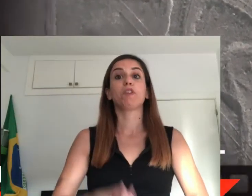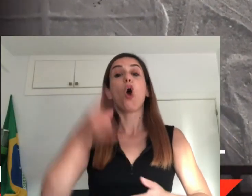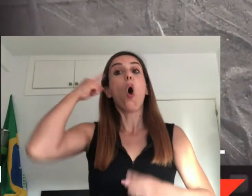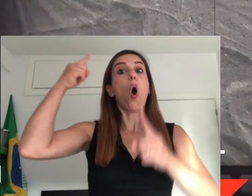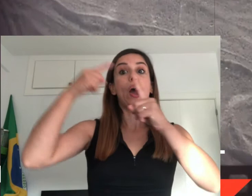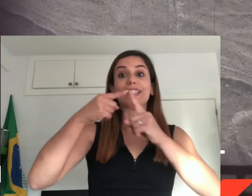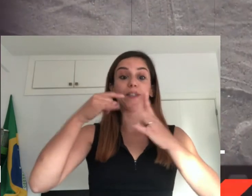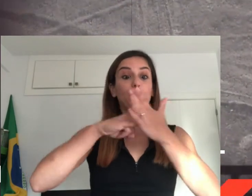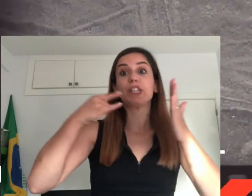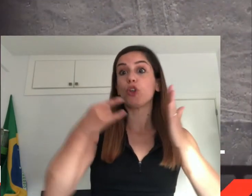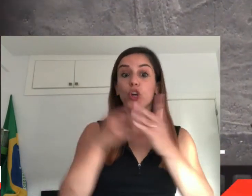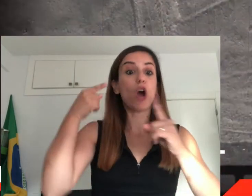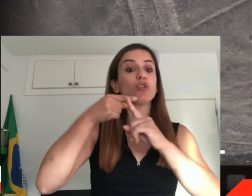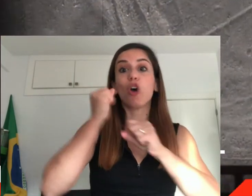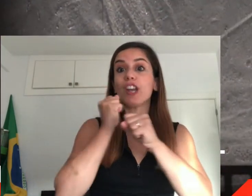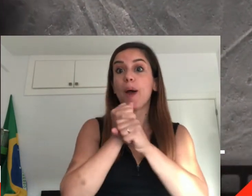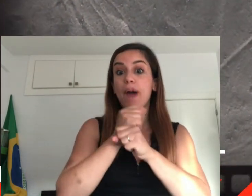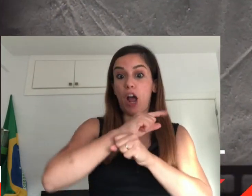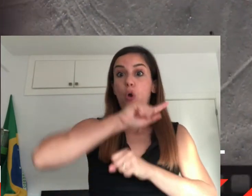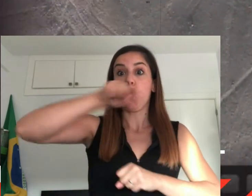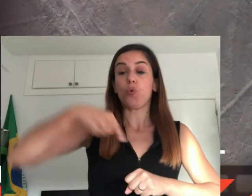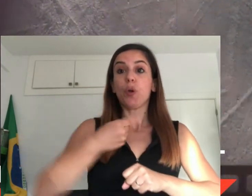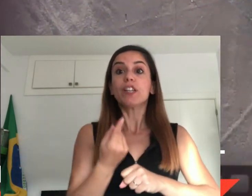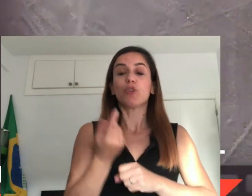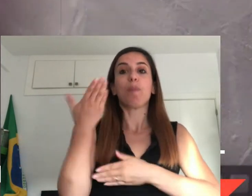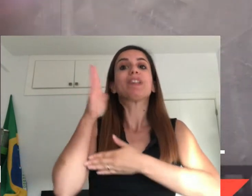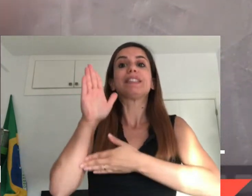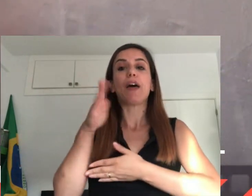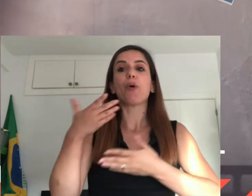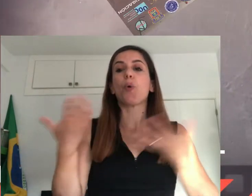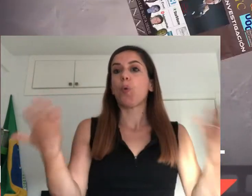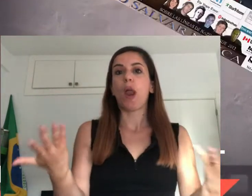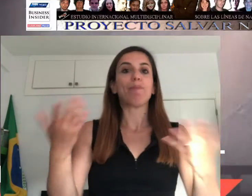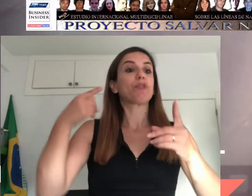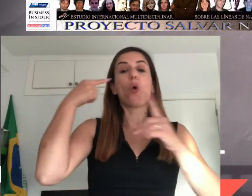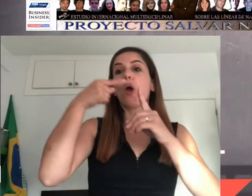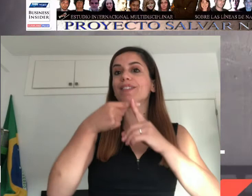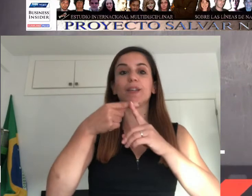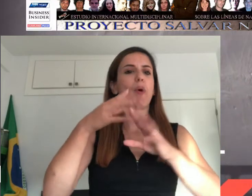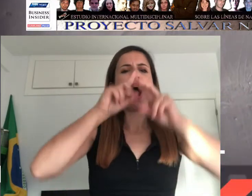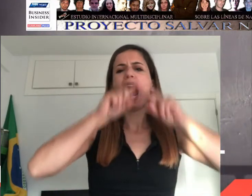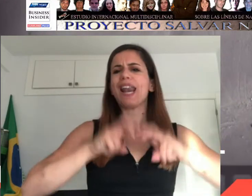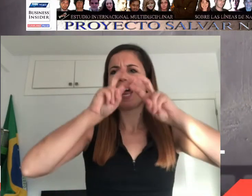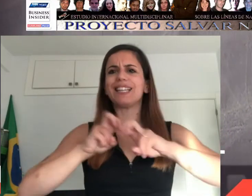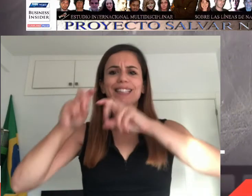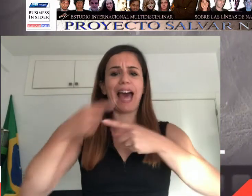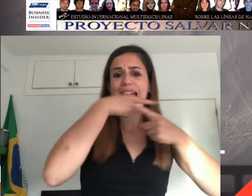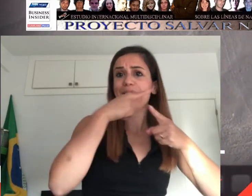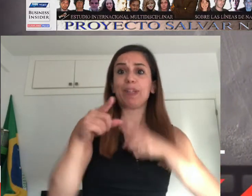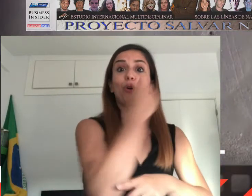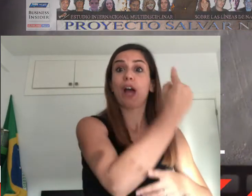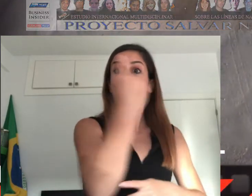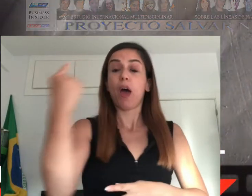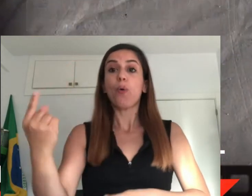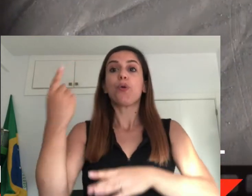¿Objetivo y metodología? Pues el objetivo de este trabajo que hemos presentado es analizar cada elemento de fábrica construido aplicando la ingeniería